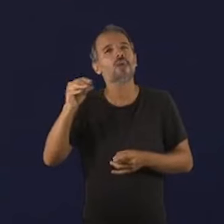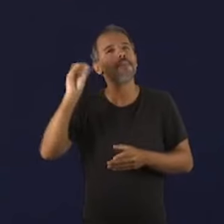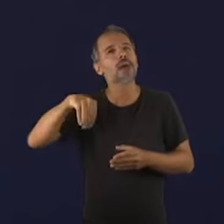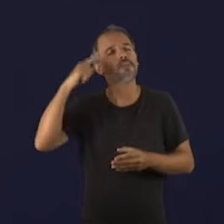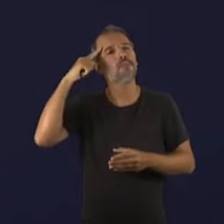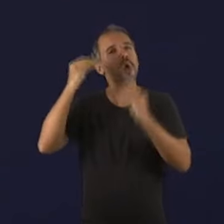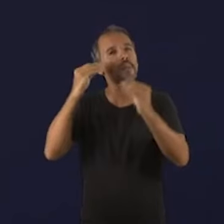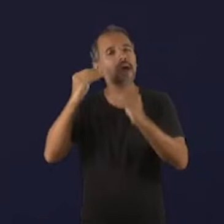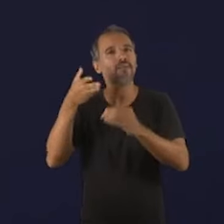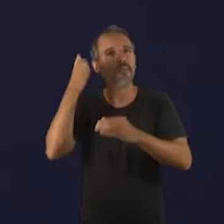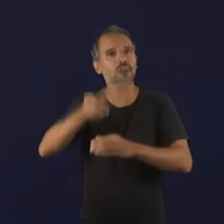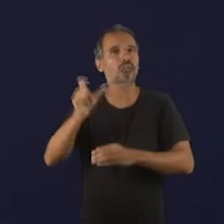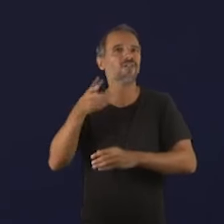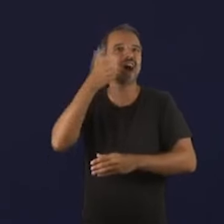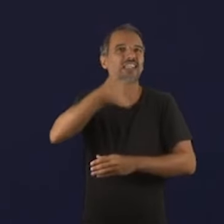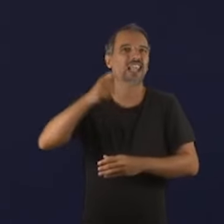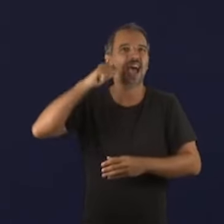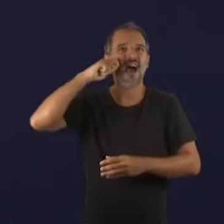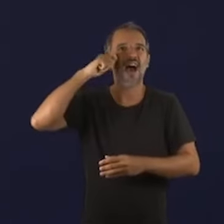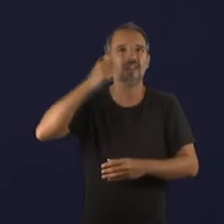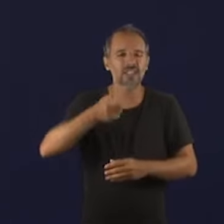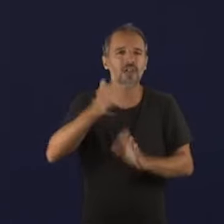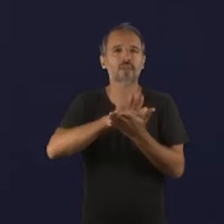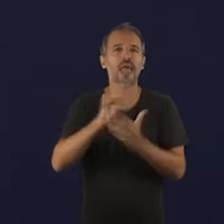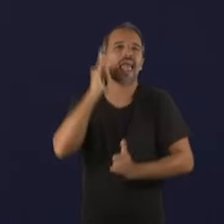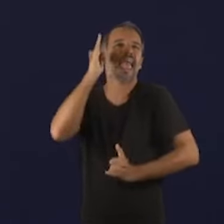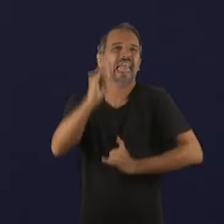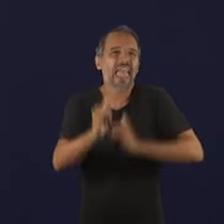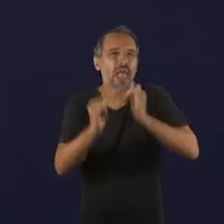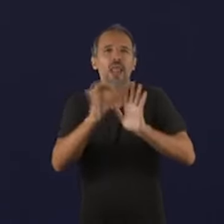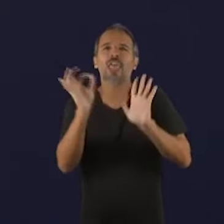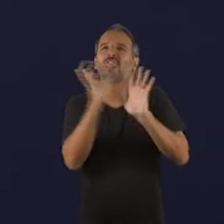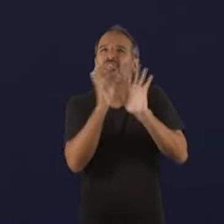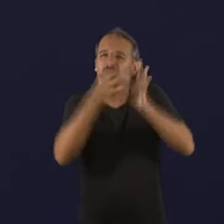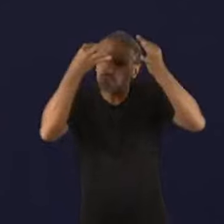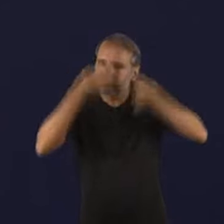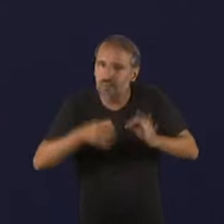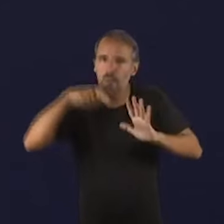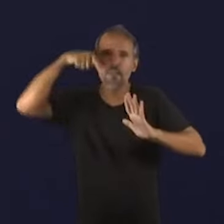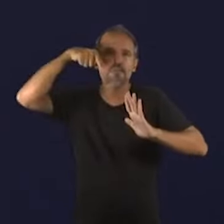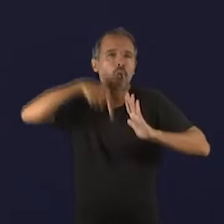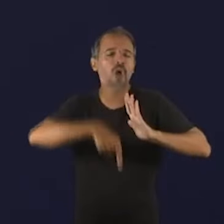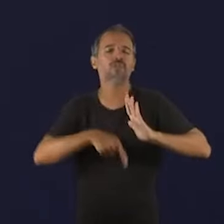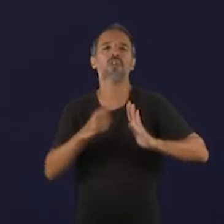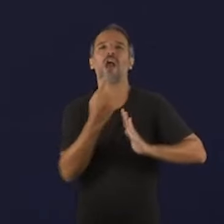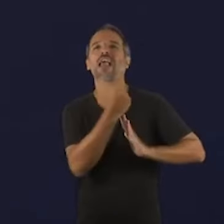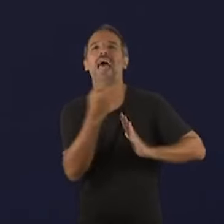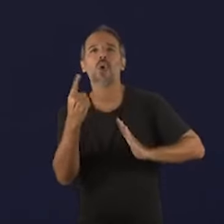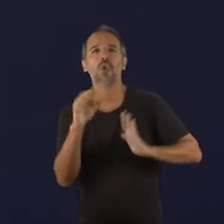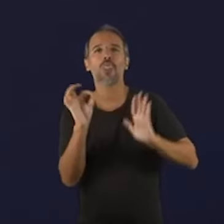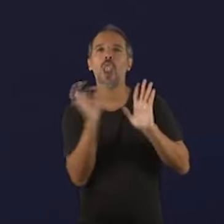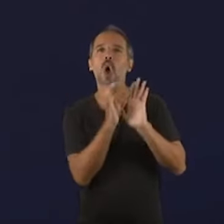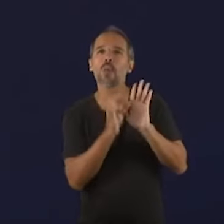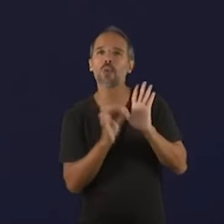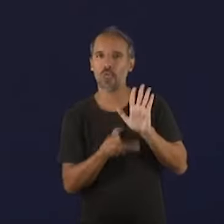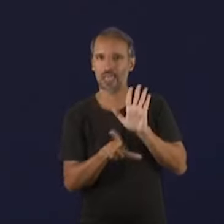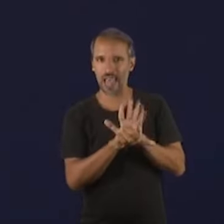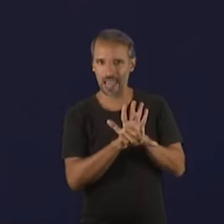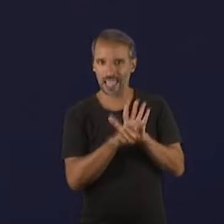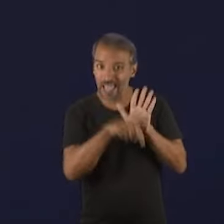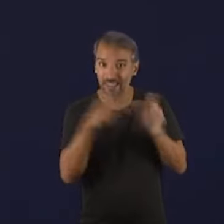a visitar les expliquen al detalle cada uno de los puntos de la ley porque En definitiva no es ese el